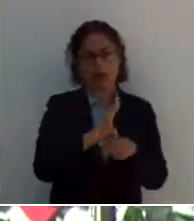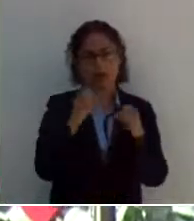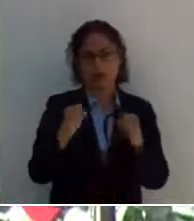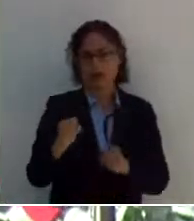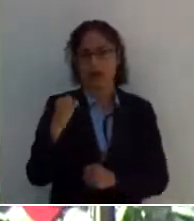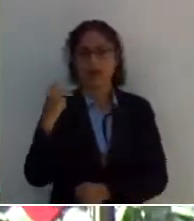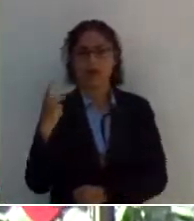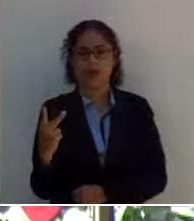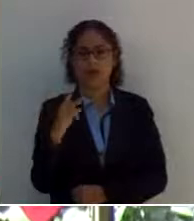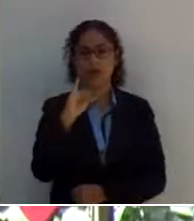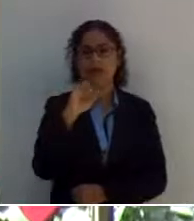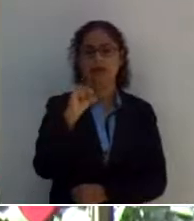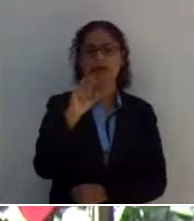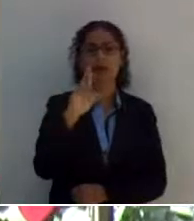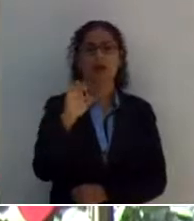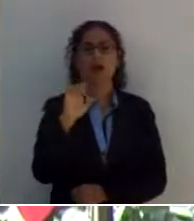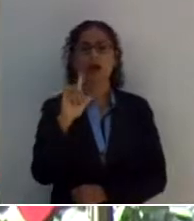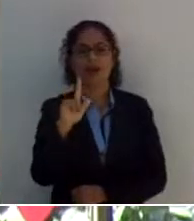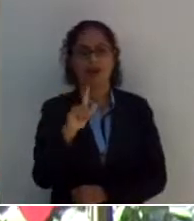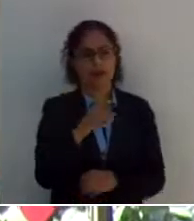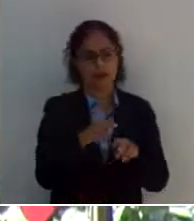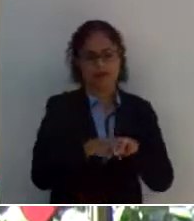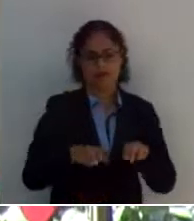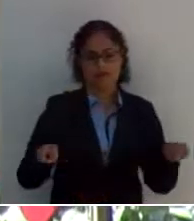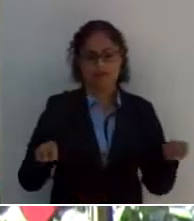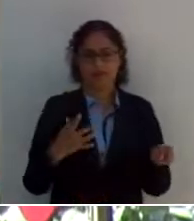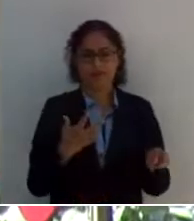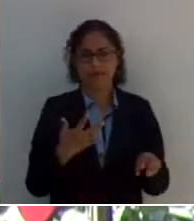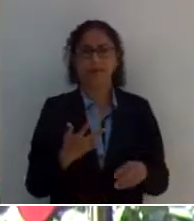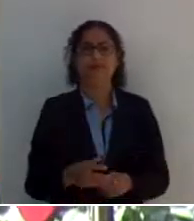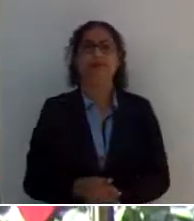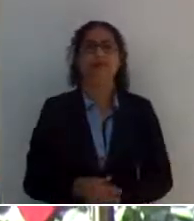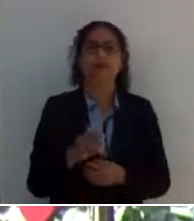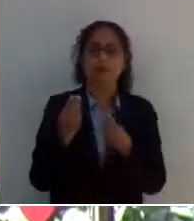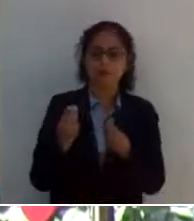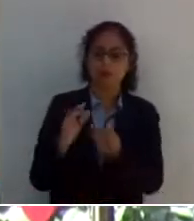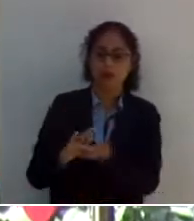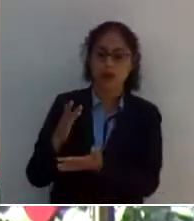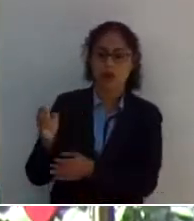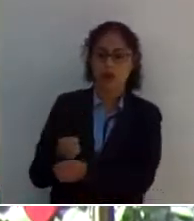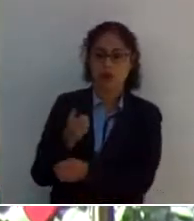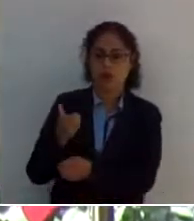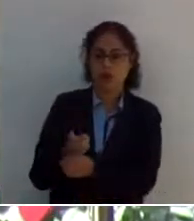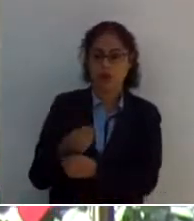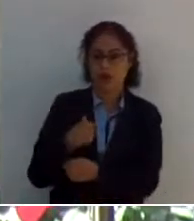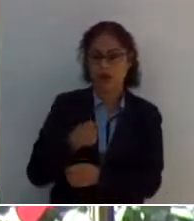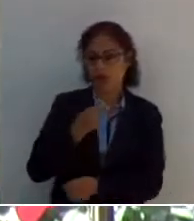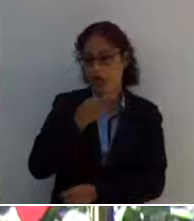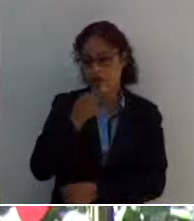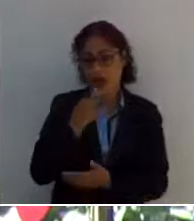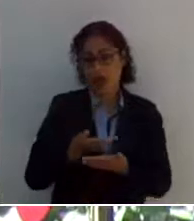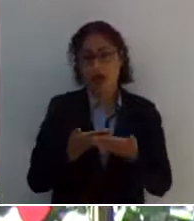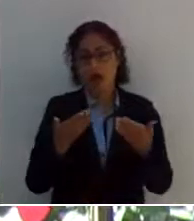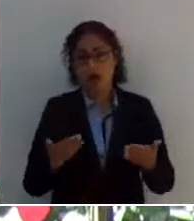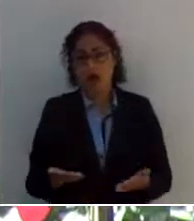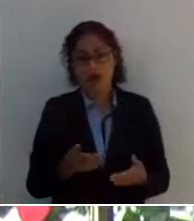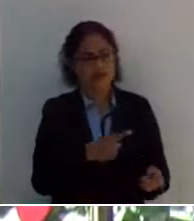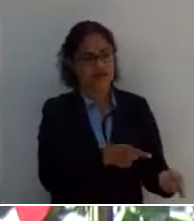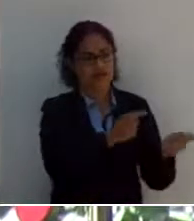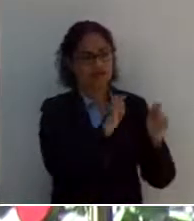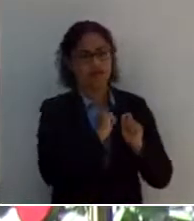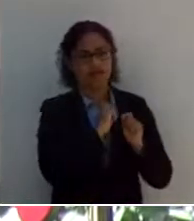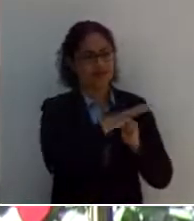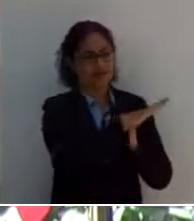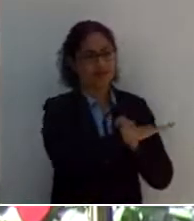Israel Patrón Reyes e integrantes del presidio. Agradezco la oportunidad de dirigirme a todos ustedes a nombre de los elementos